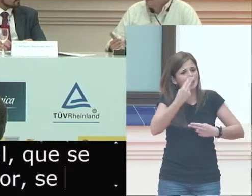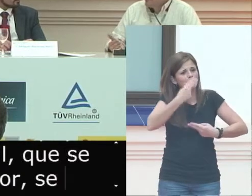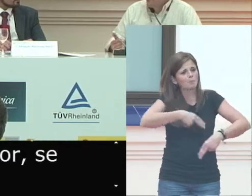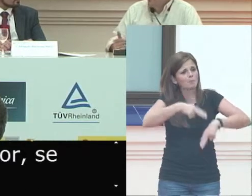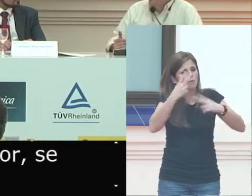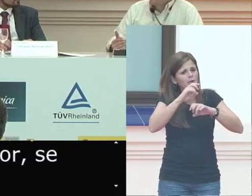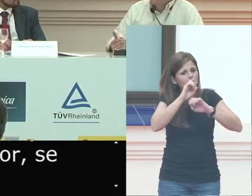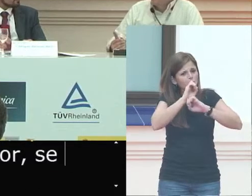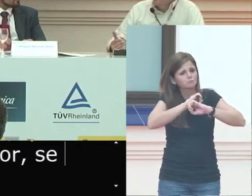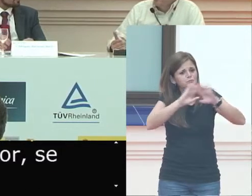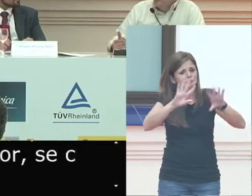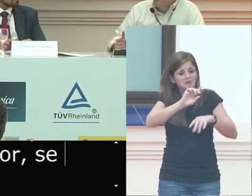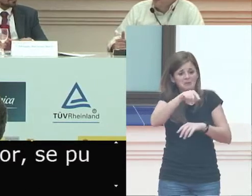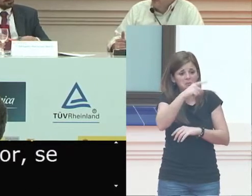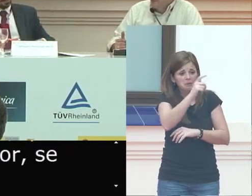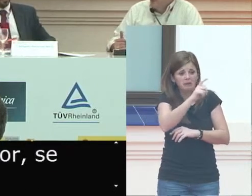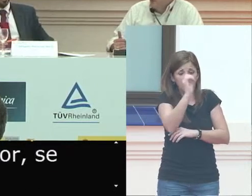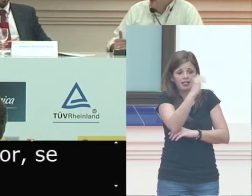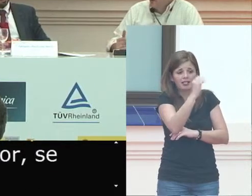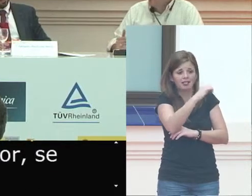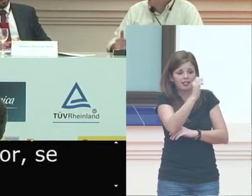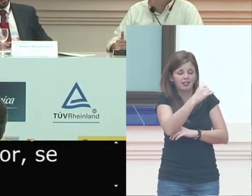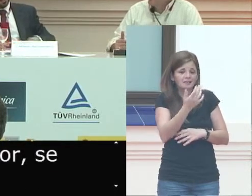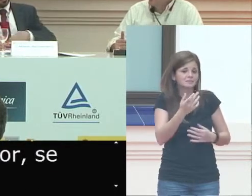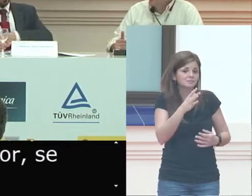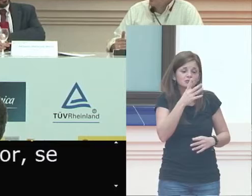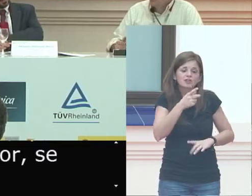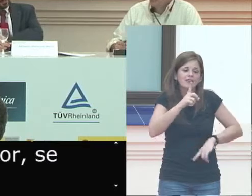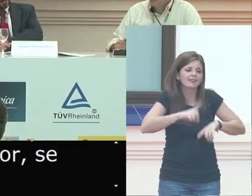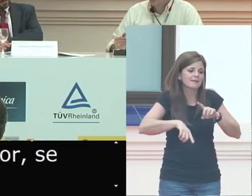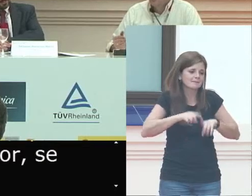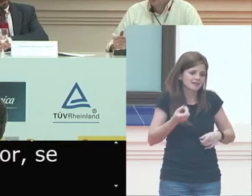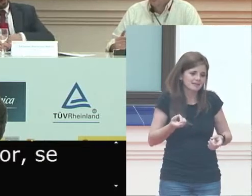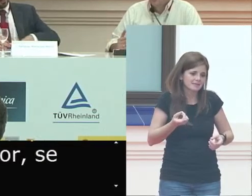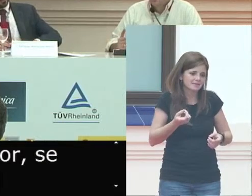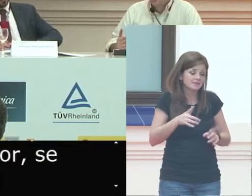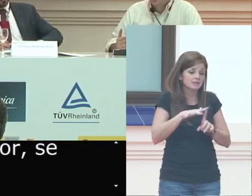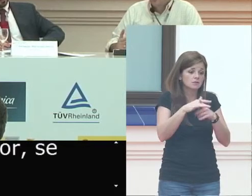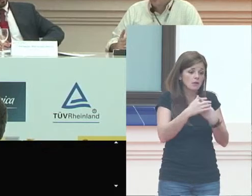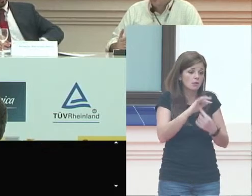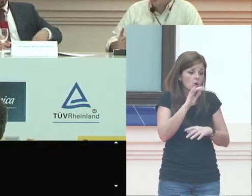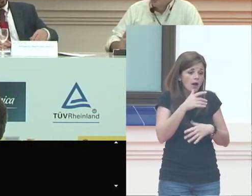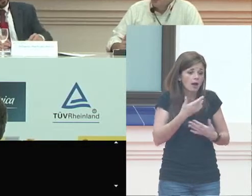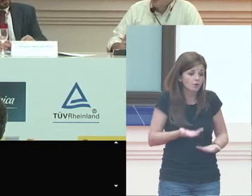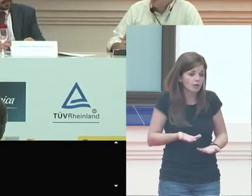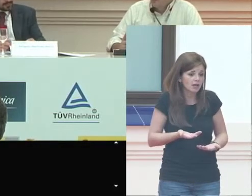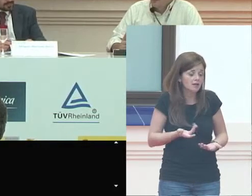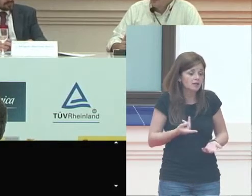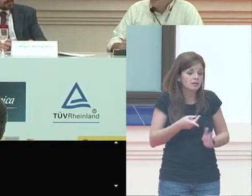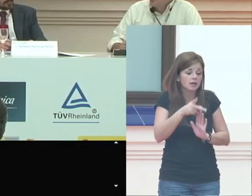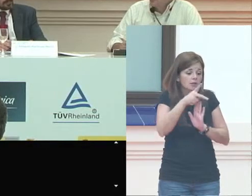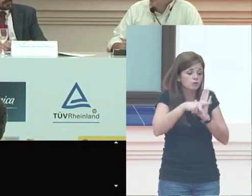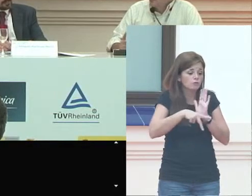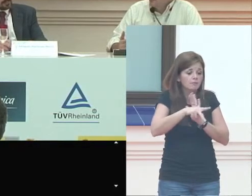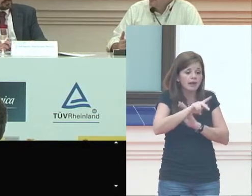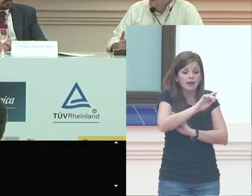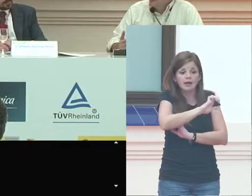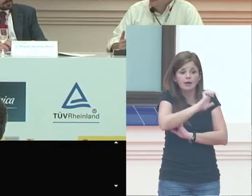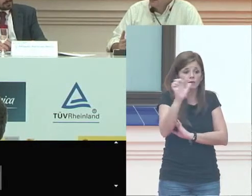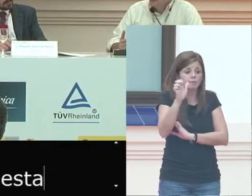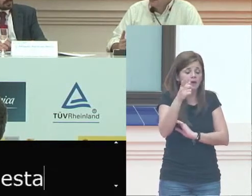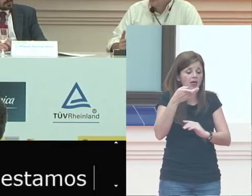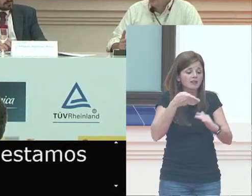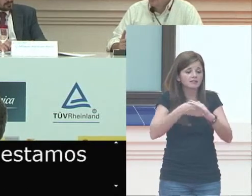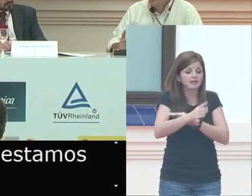caso. Eso depende. ¿De acuerdo? En la situación en la que estamos ahora, pues la norma europea de requisitos de